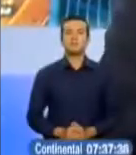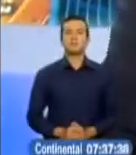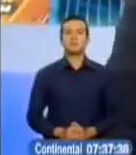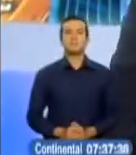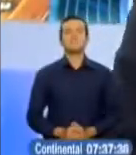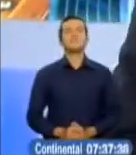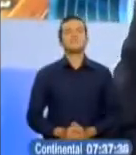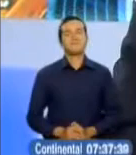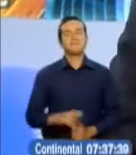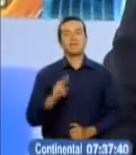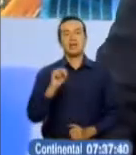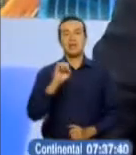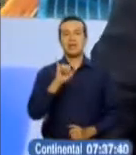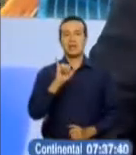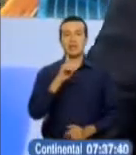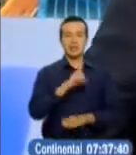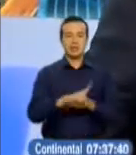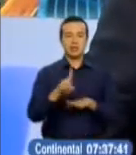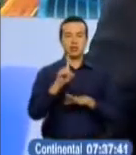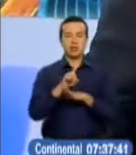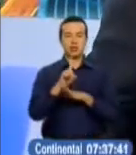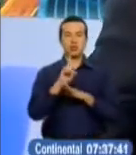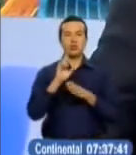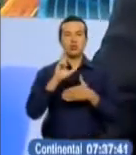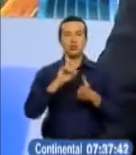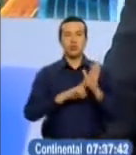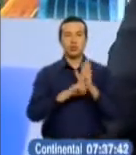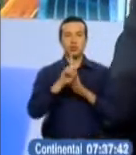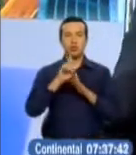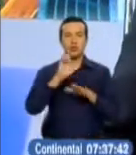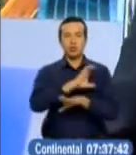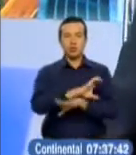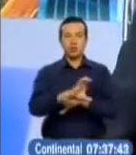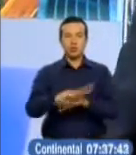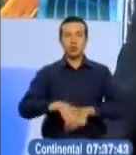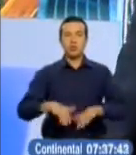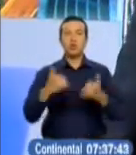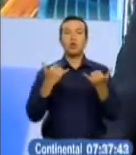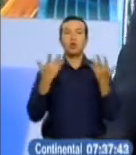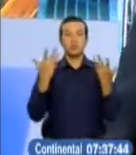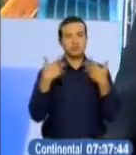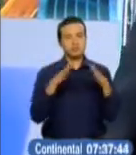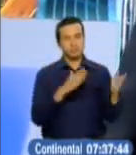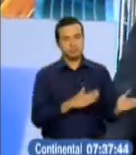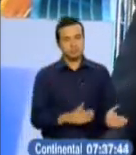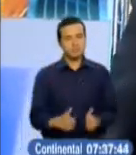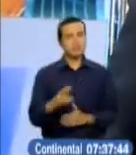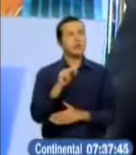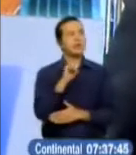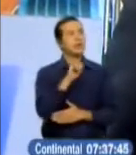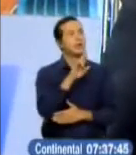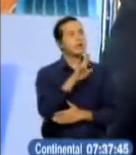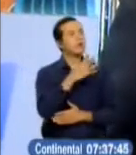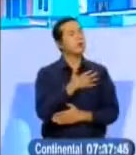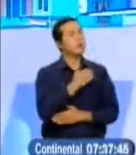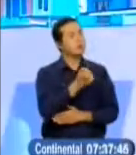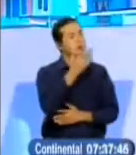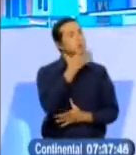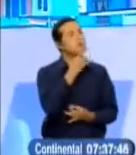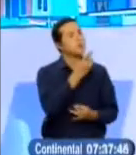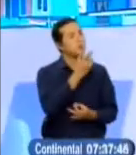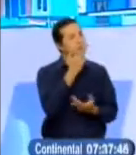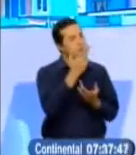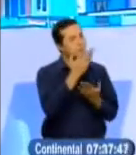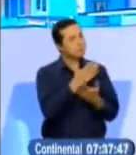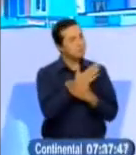ney barrionuevo director del centro del doctor mericano para el desarrollo rural se encuentra con nosotros neiva renueva mucho gusto buenos